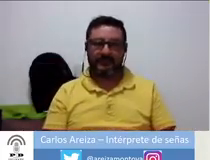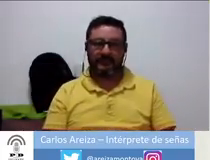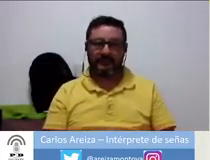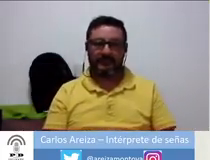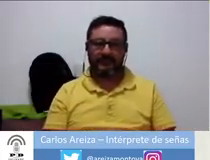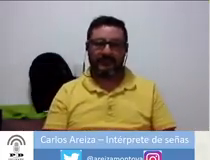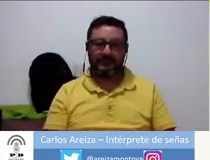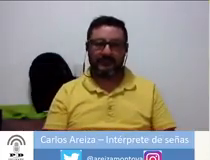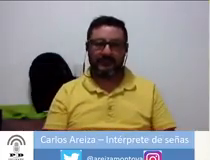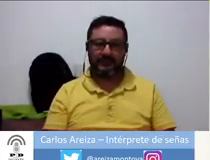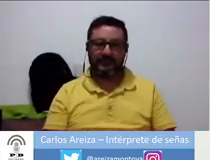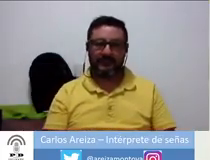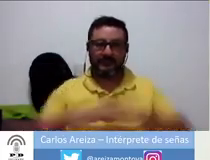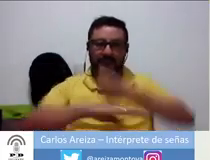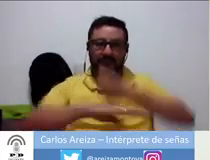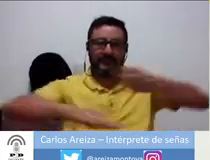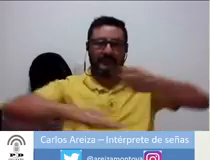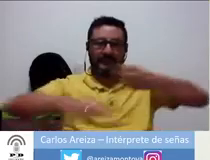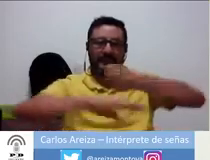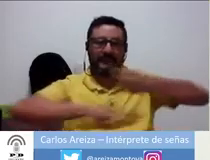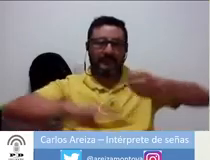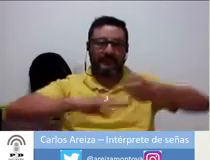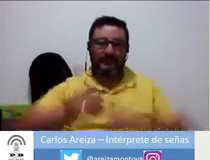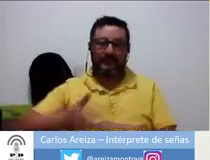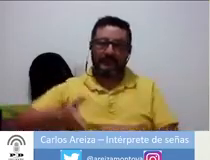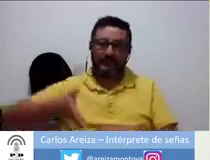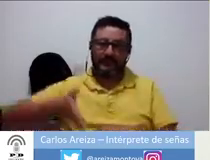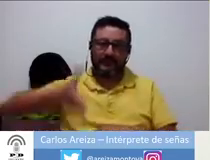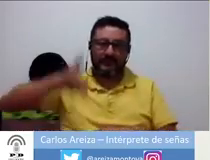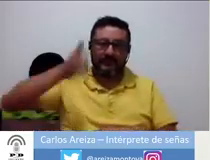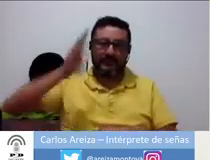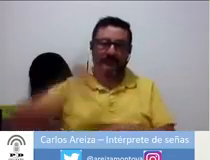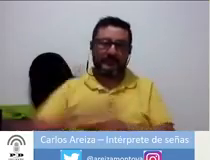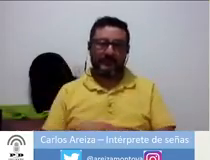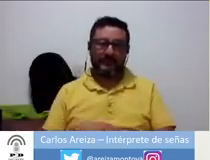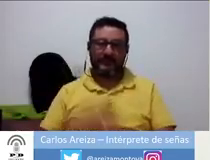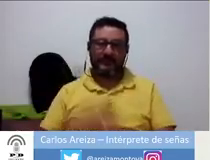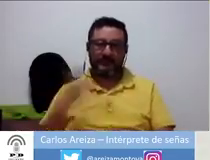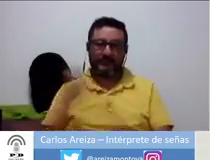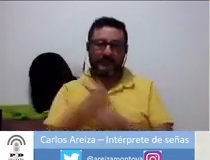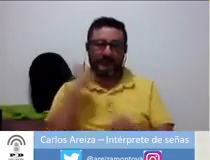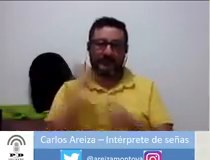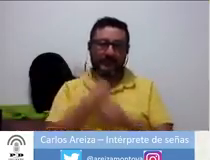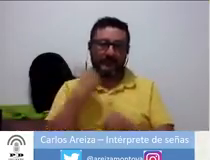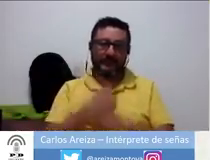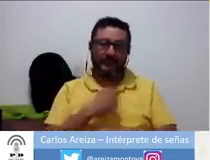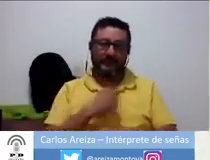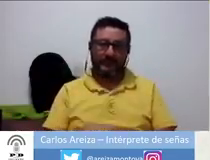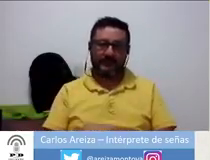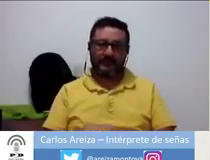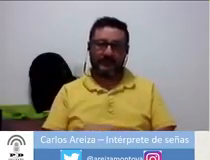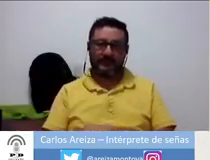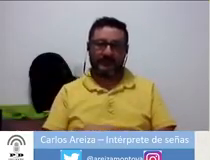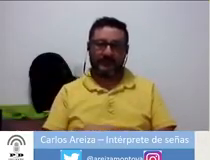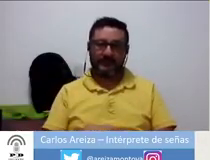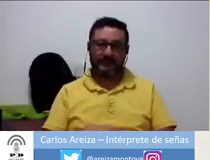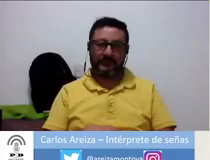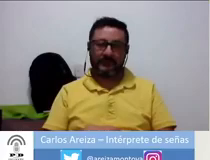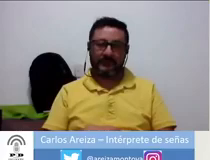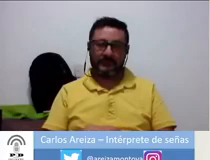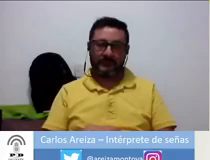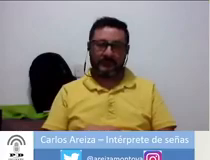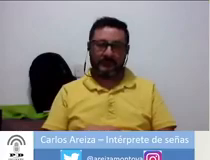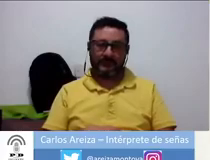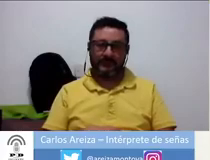buena base de acrobacia y con eso crecí. Hoy obviamente el deporte va evolucionando y todas las cosas, y ya el trabajo que se hace en nuestro